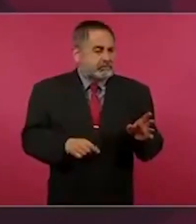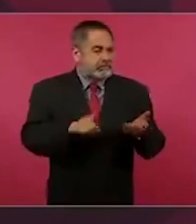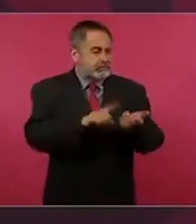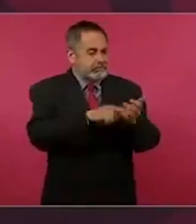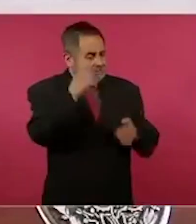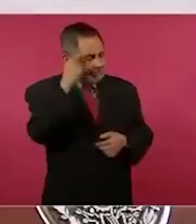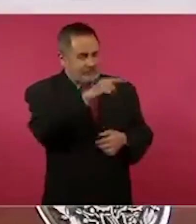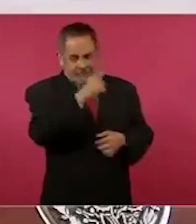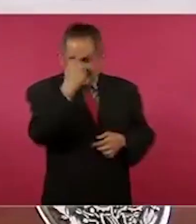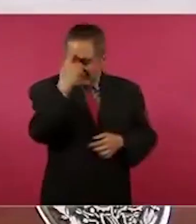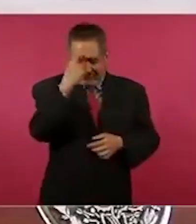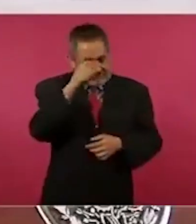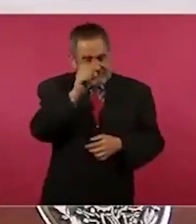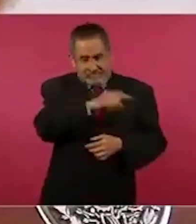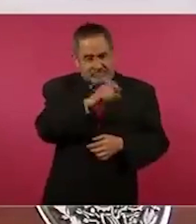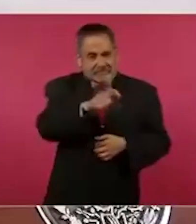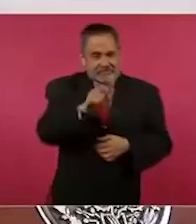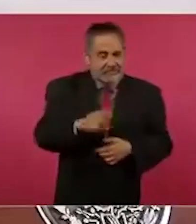Entonces,